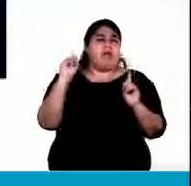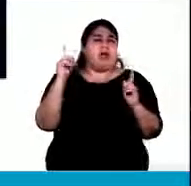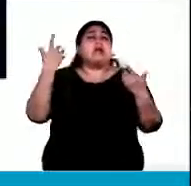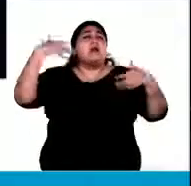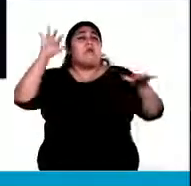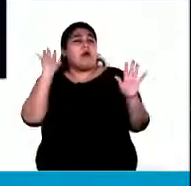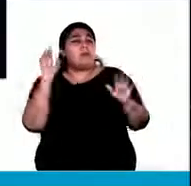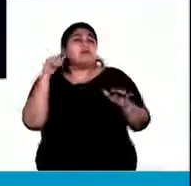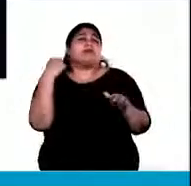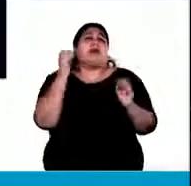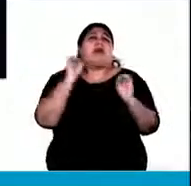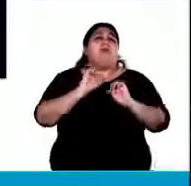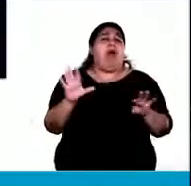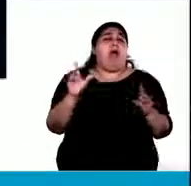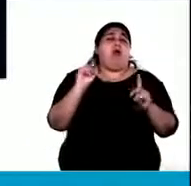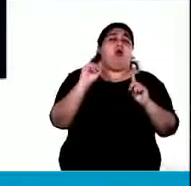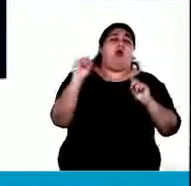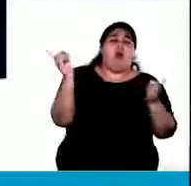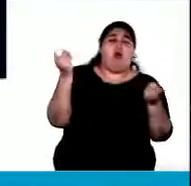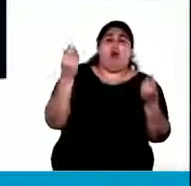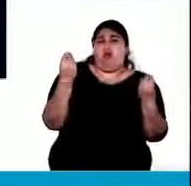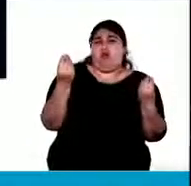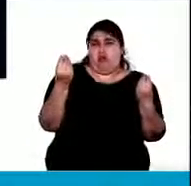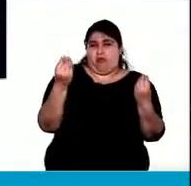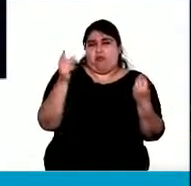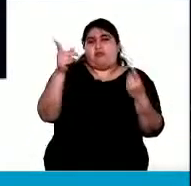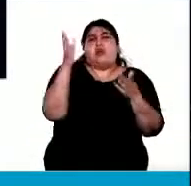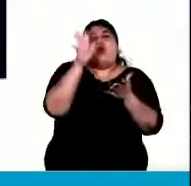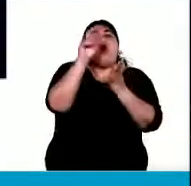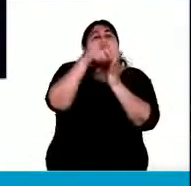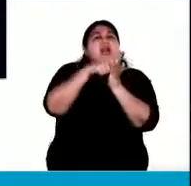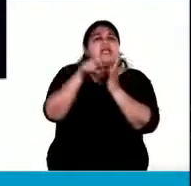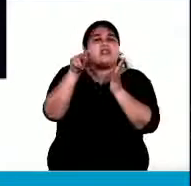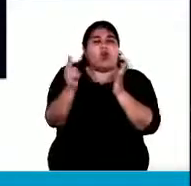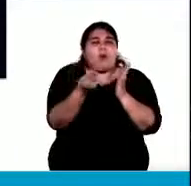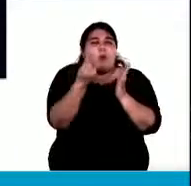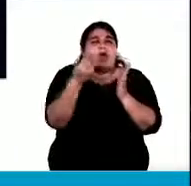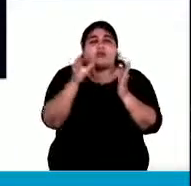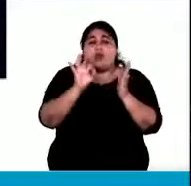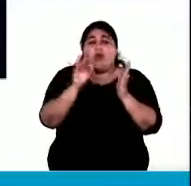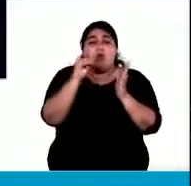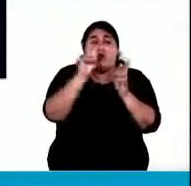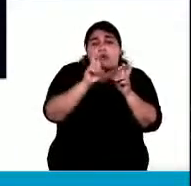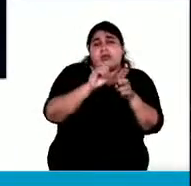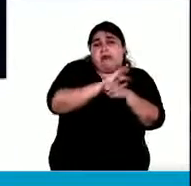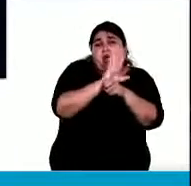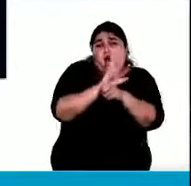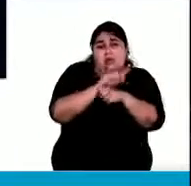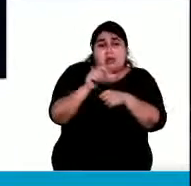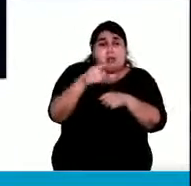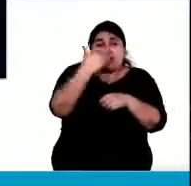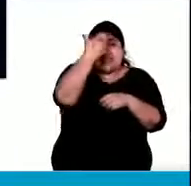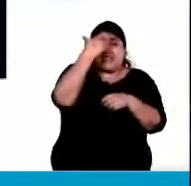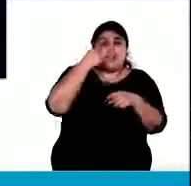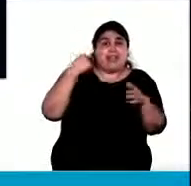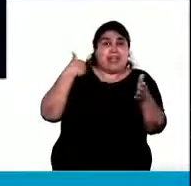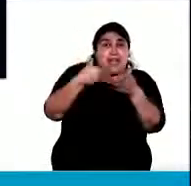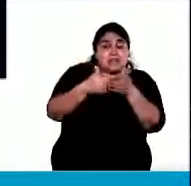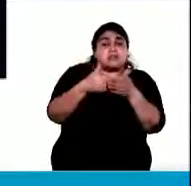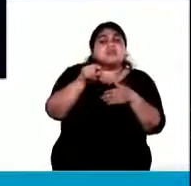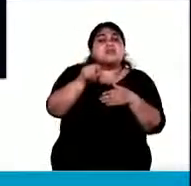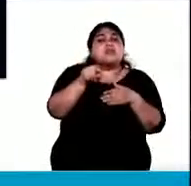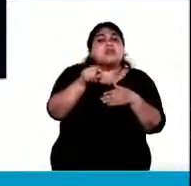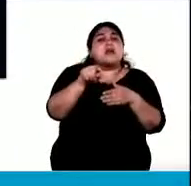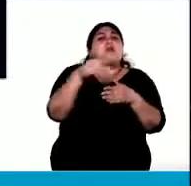mala nuestra, respecto de el subregistro de muertos respecto del COVID, porque hace 15 días hicieron un